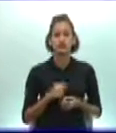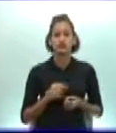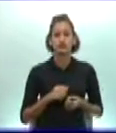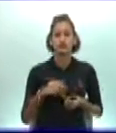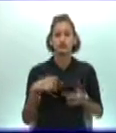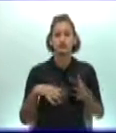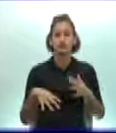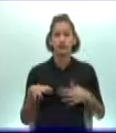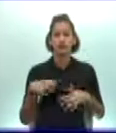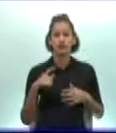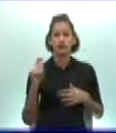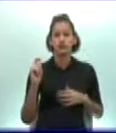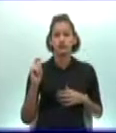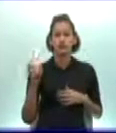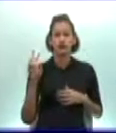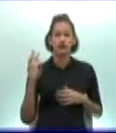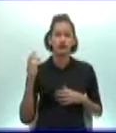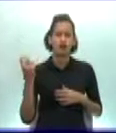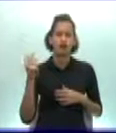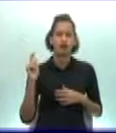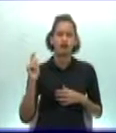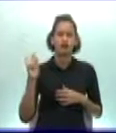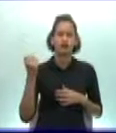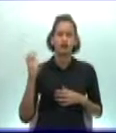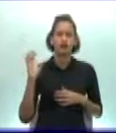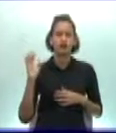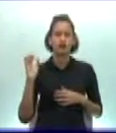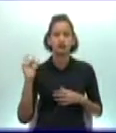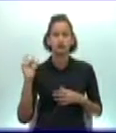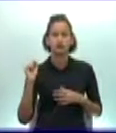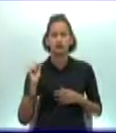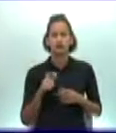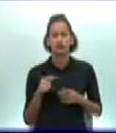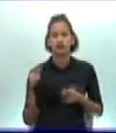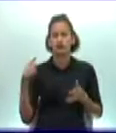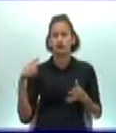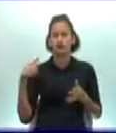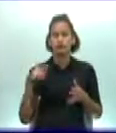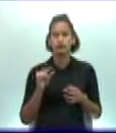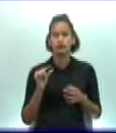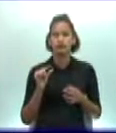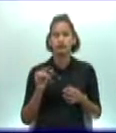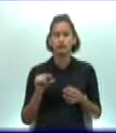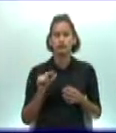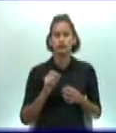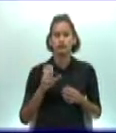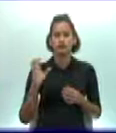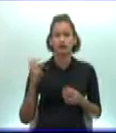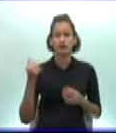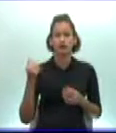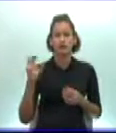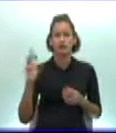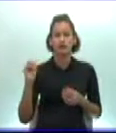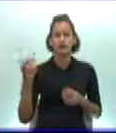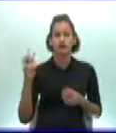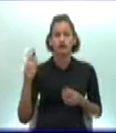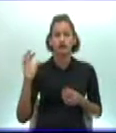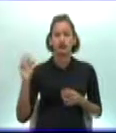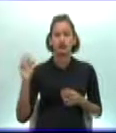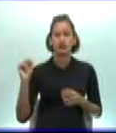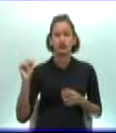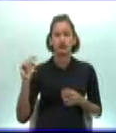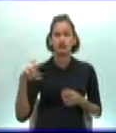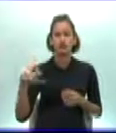Tararaco, al norte de Camagüey, hasta Punta de Camarón Grande, al sur de la provincia de Granma, y es de